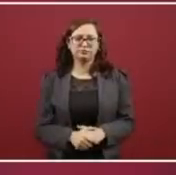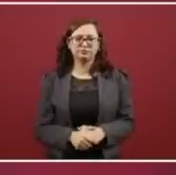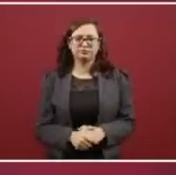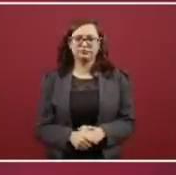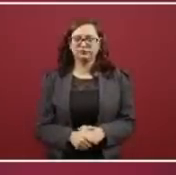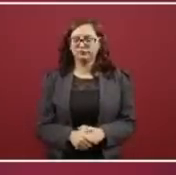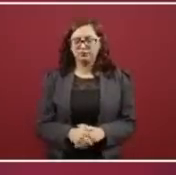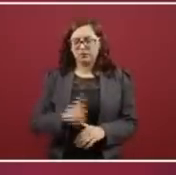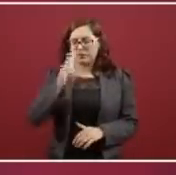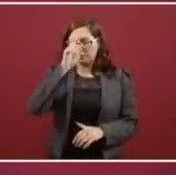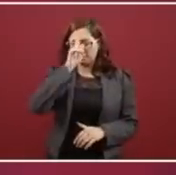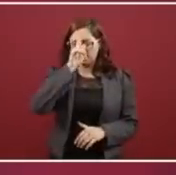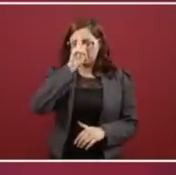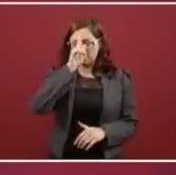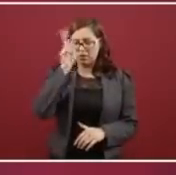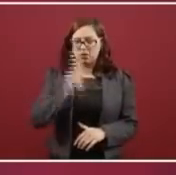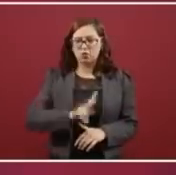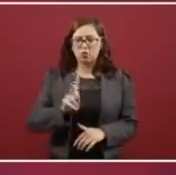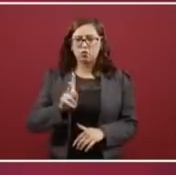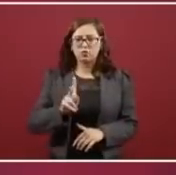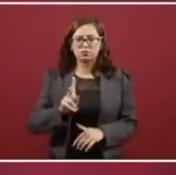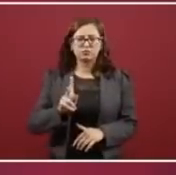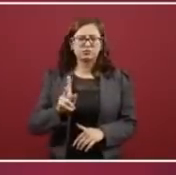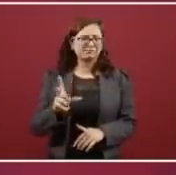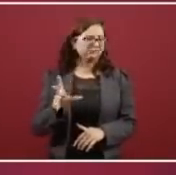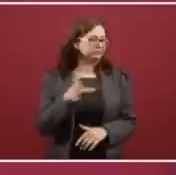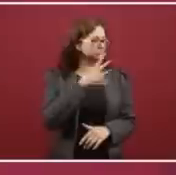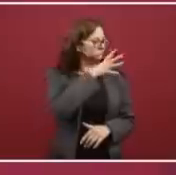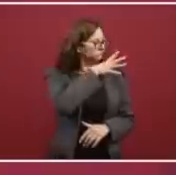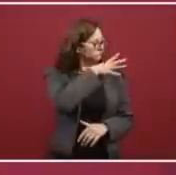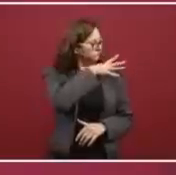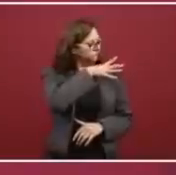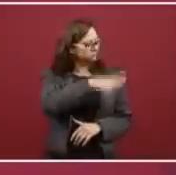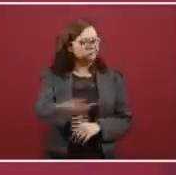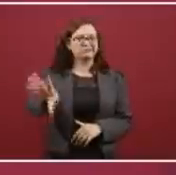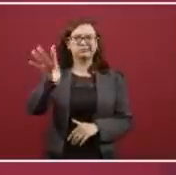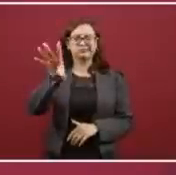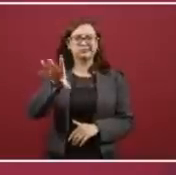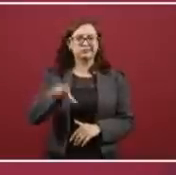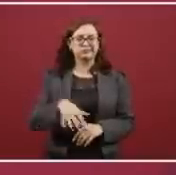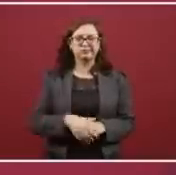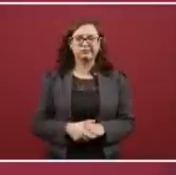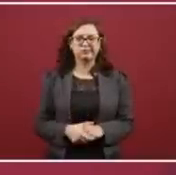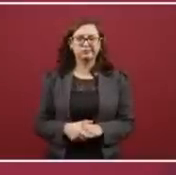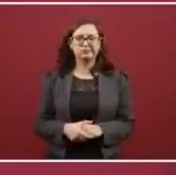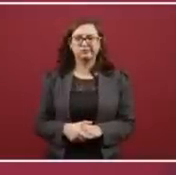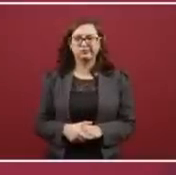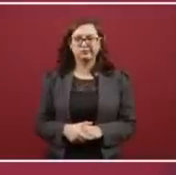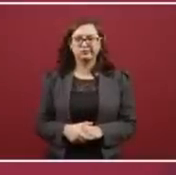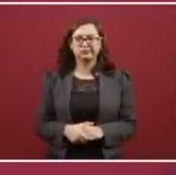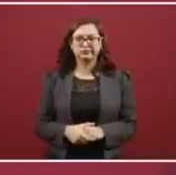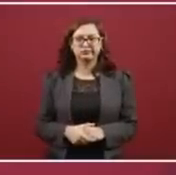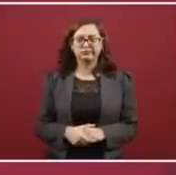es lo más deleznable que pueda haber